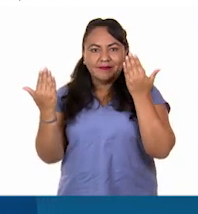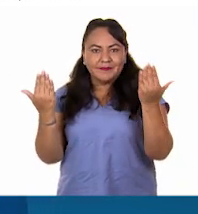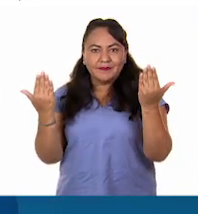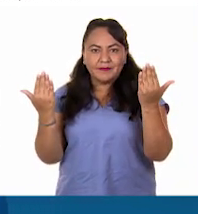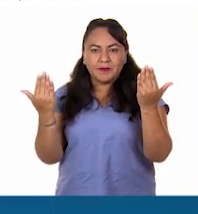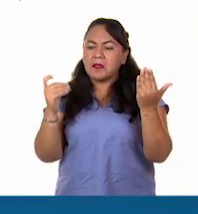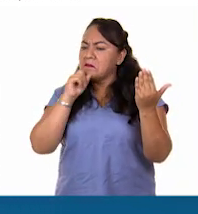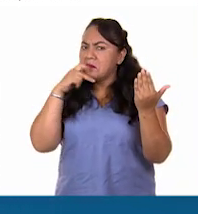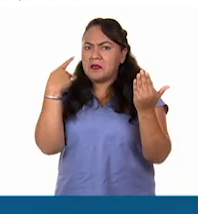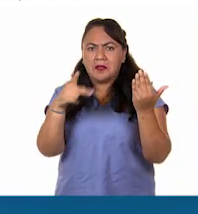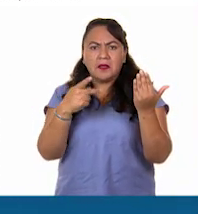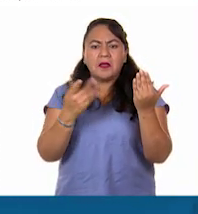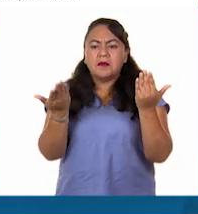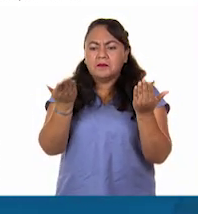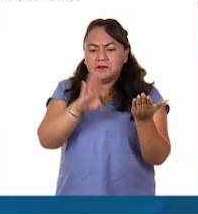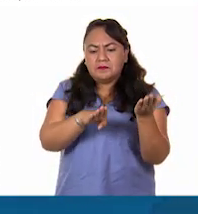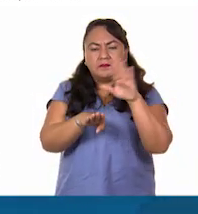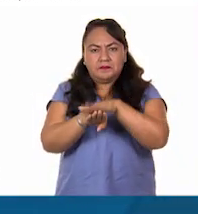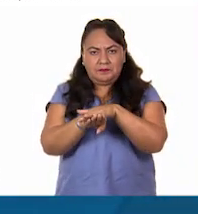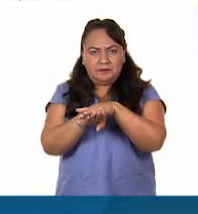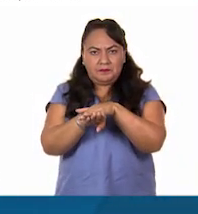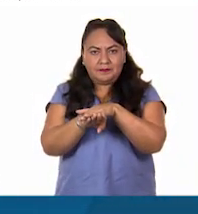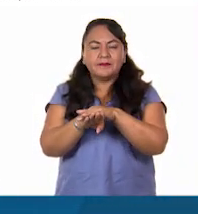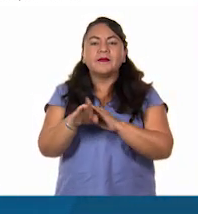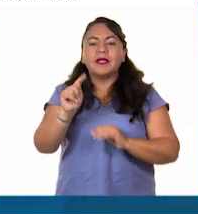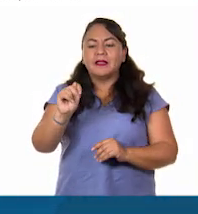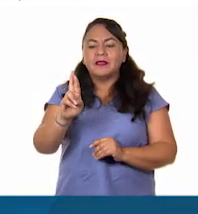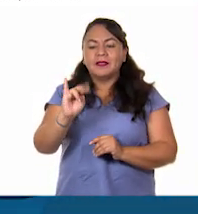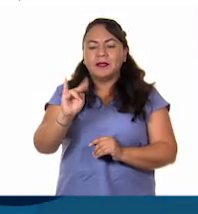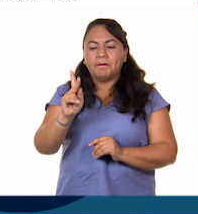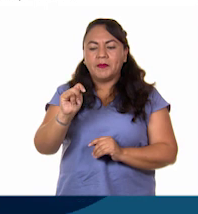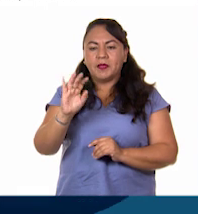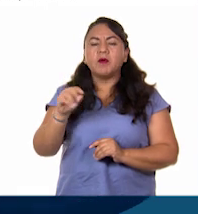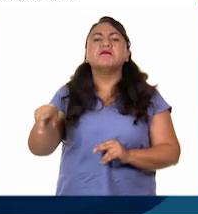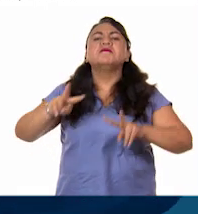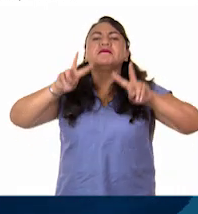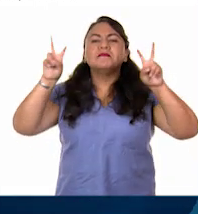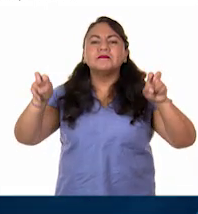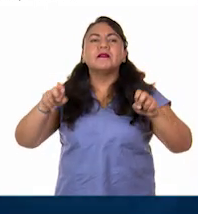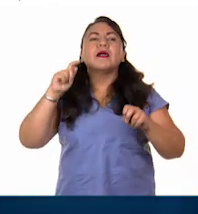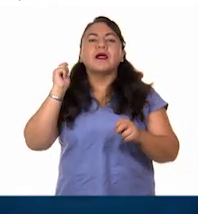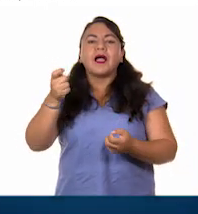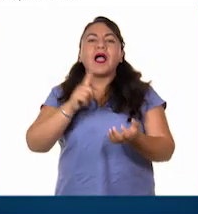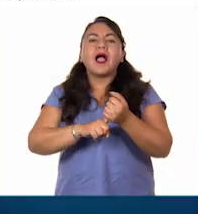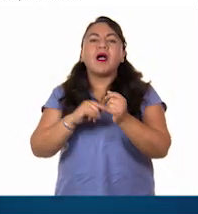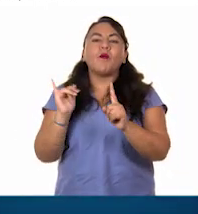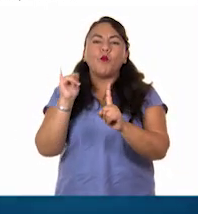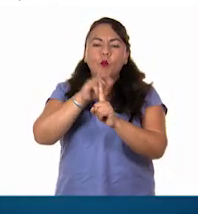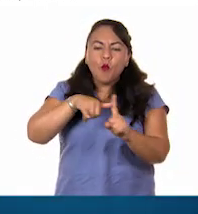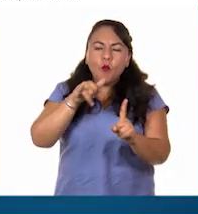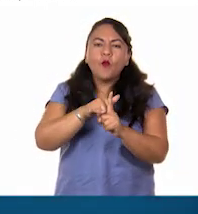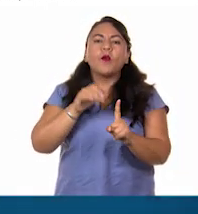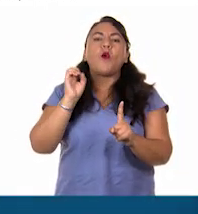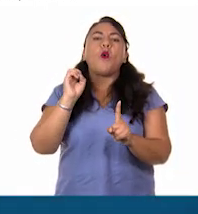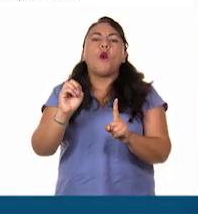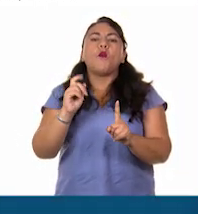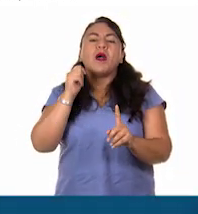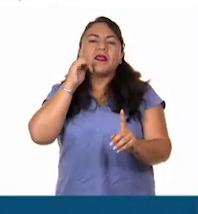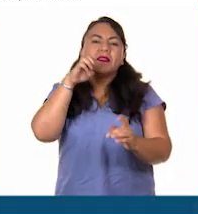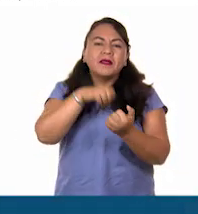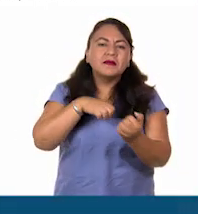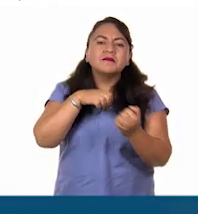mismo tríptico. Ambos se refieren a indicadores sobre el bullying o acoso escolar, por lo que me pregunté, ¿cuál